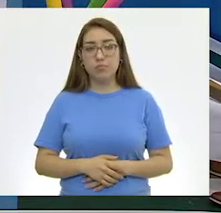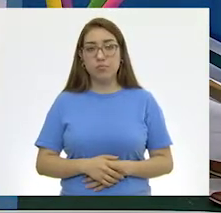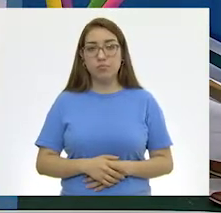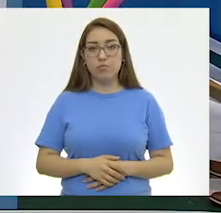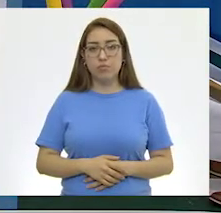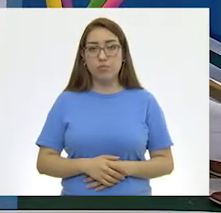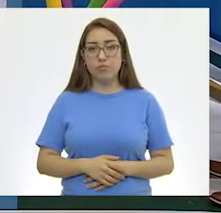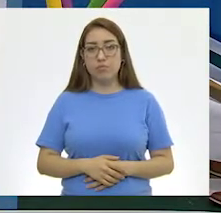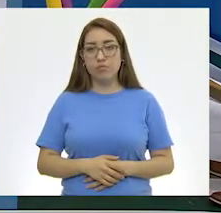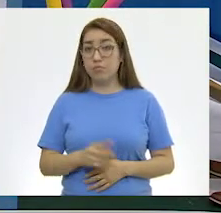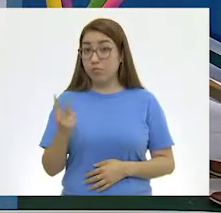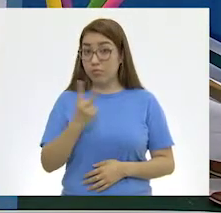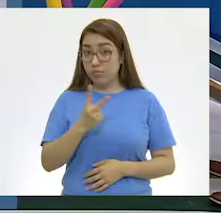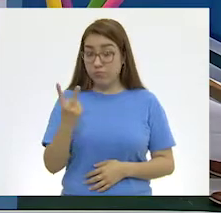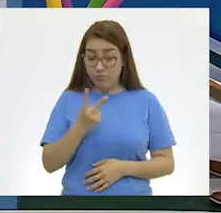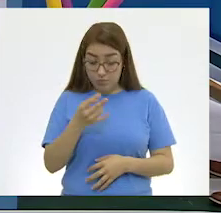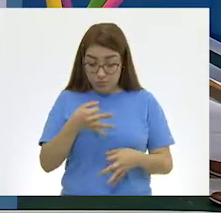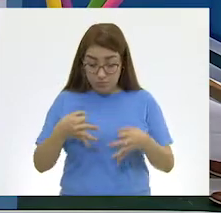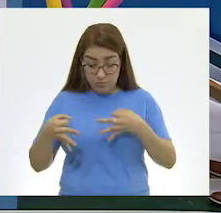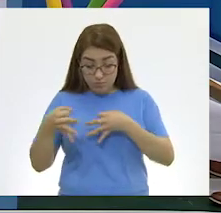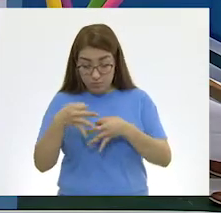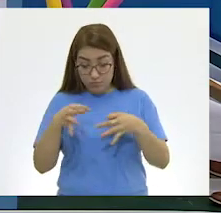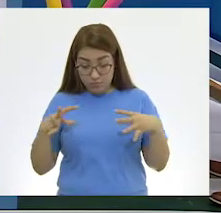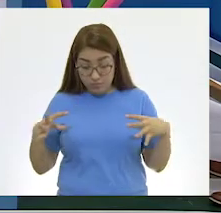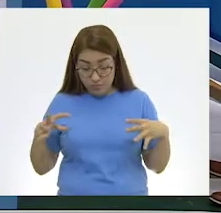entran en contacto